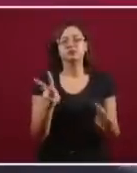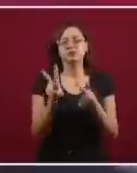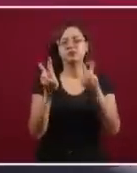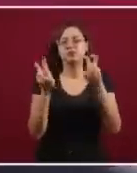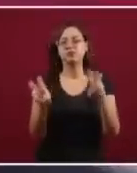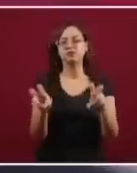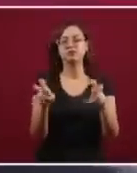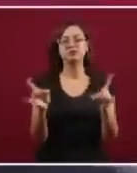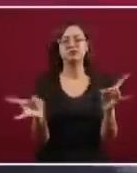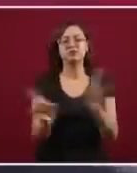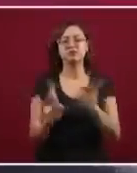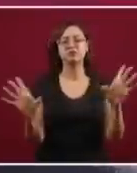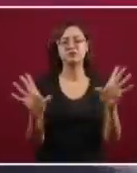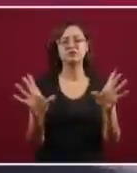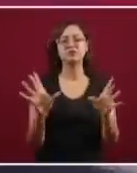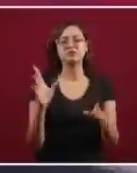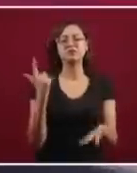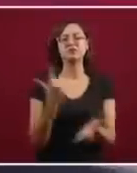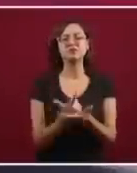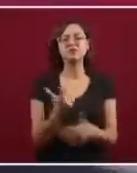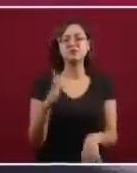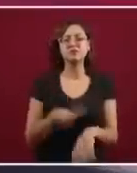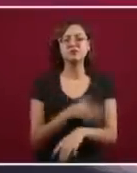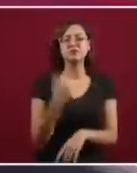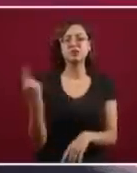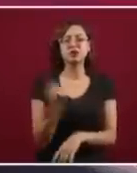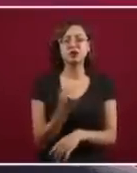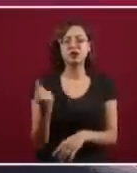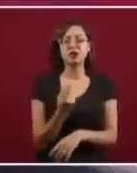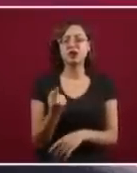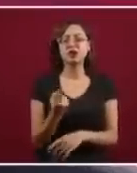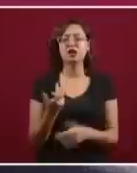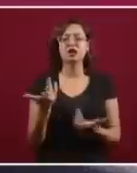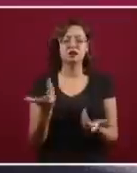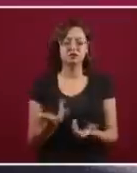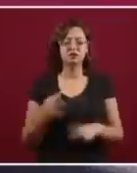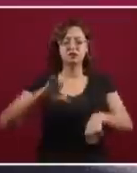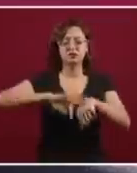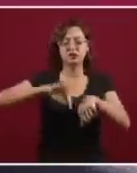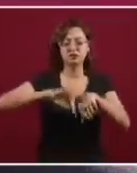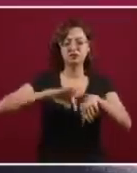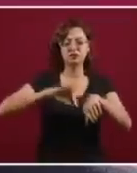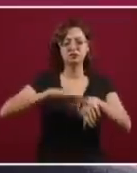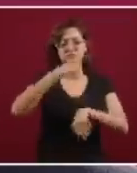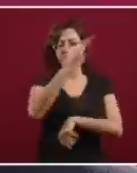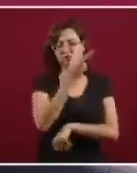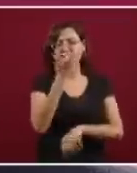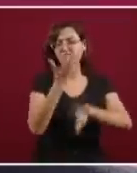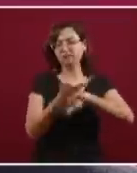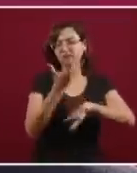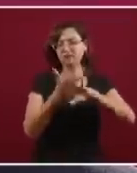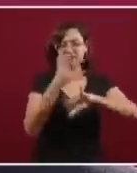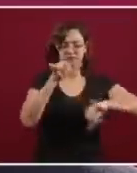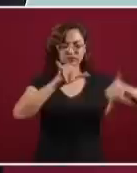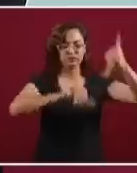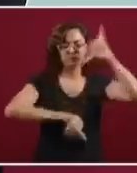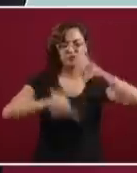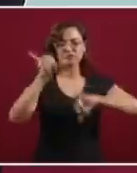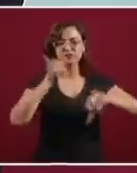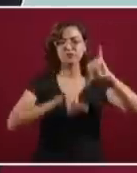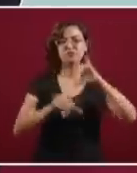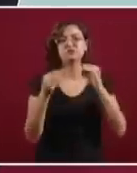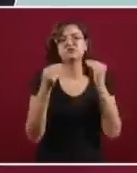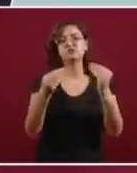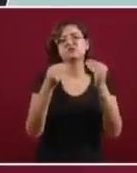fenómeno surge en gran medida porque las farmacéuticas norteamericanas muchos